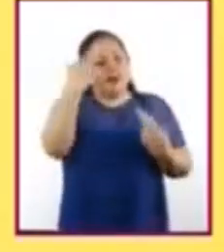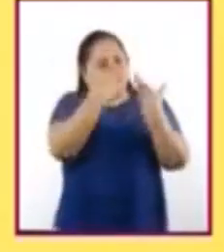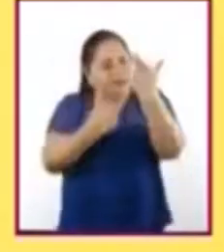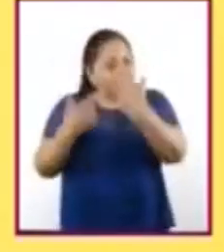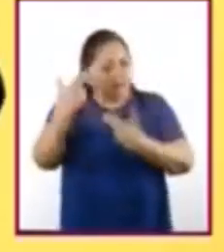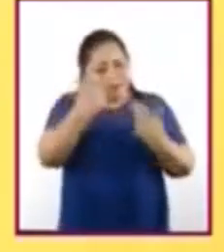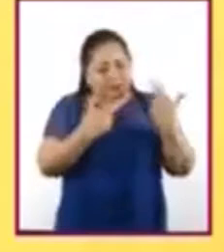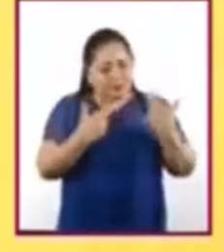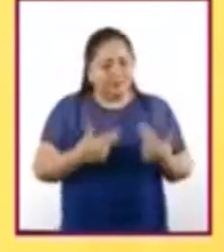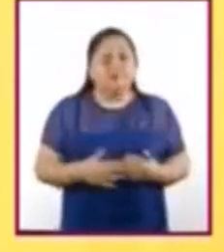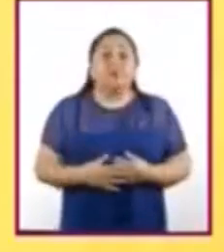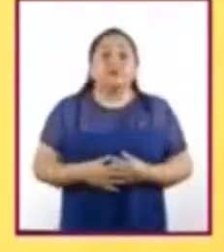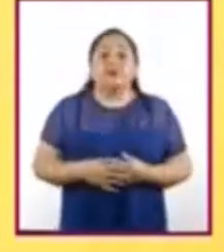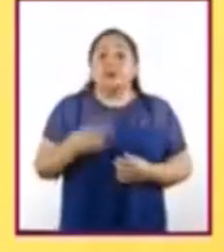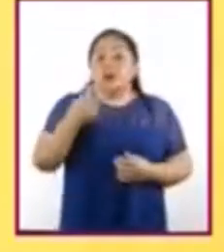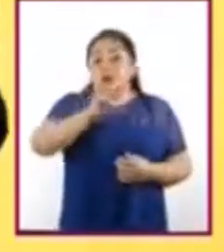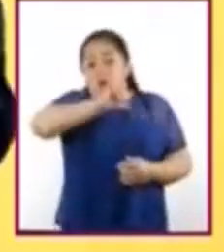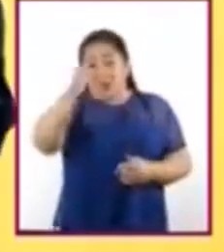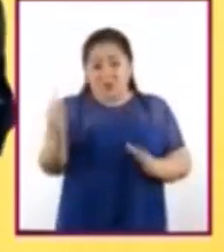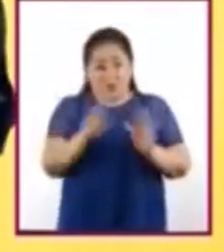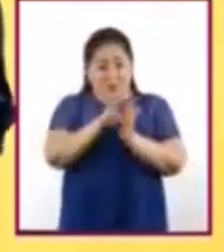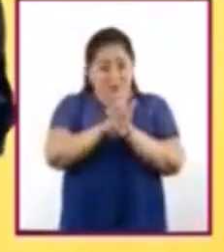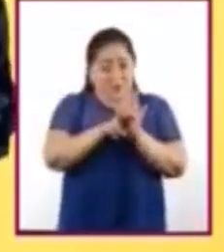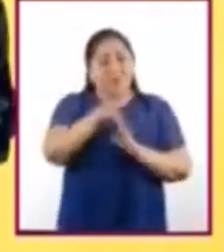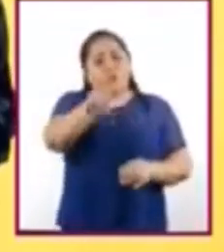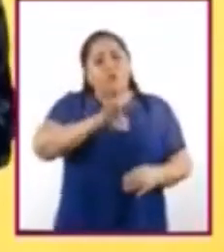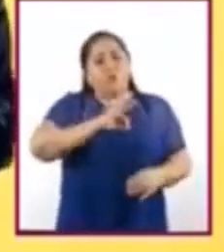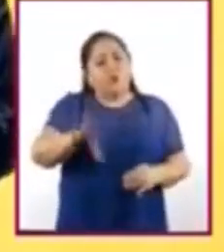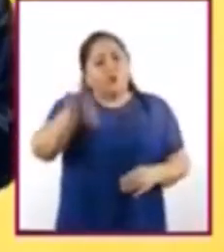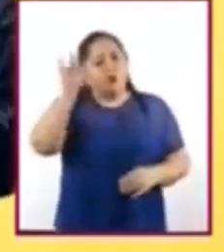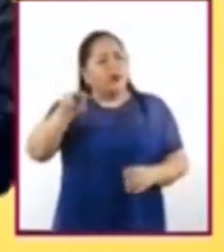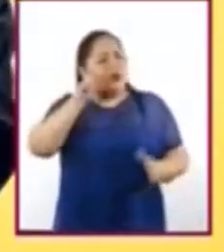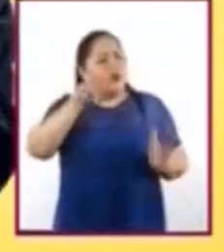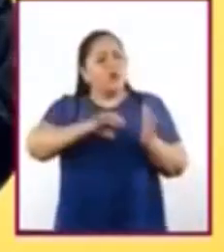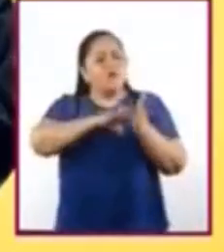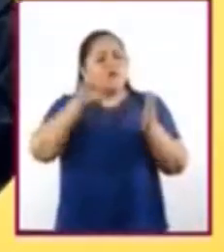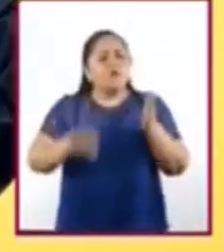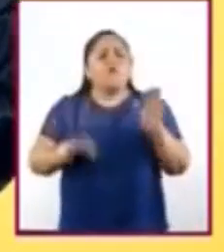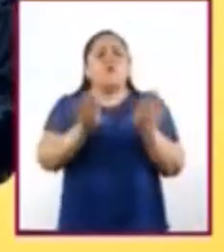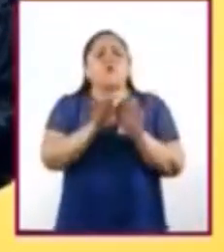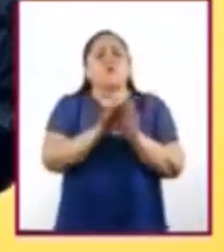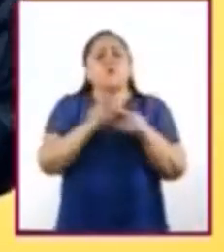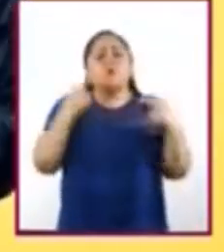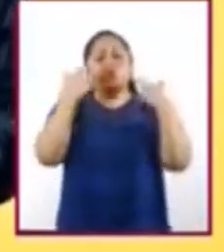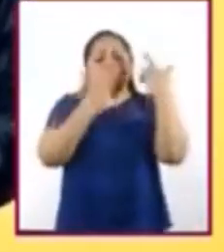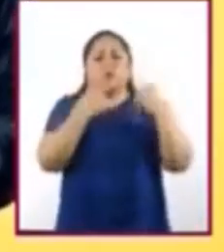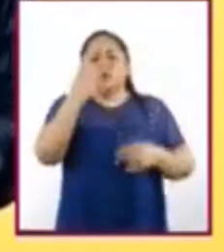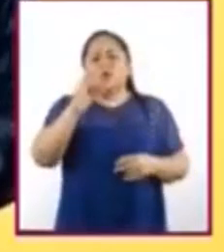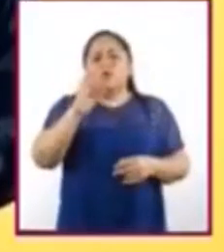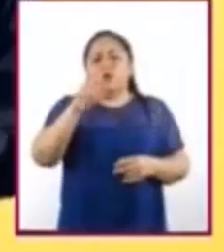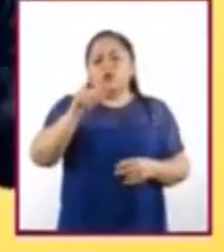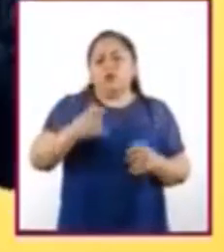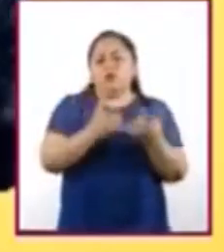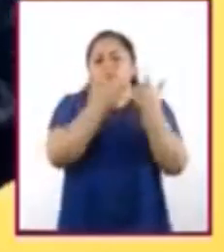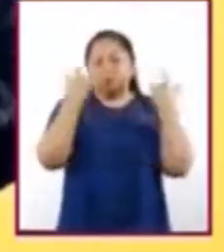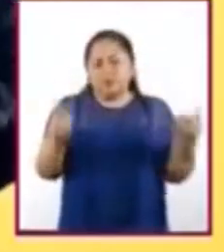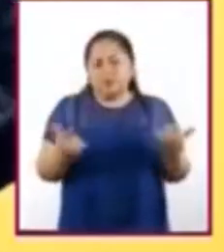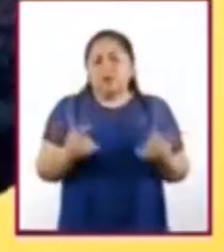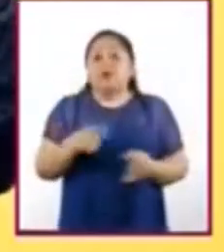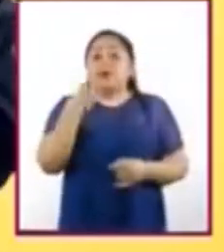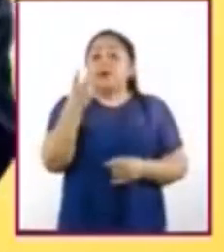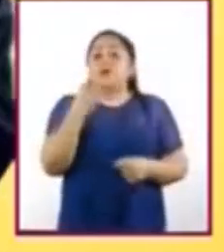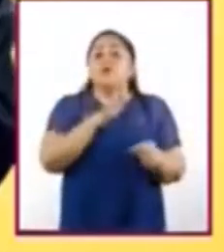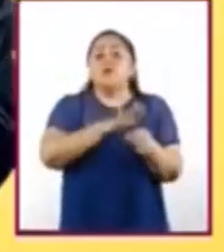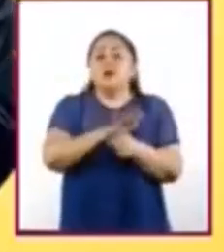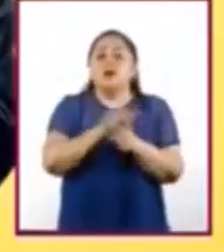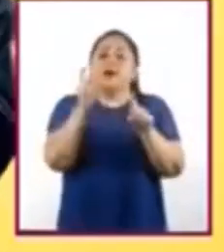¡Analizándolos! En el siguiente video encontrarán un ejemplo de cómo analizar una fuente histórica. En este caso,